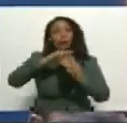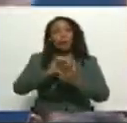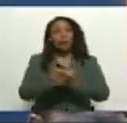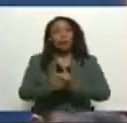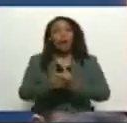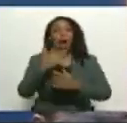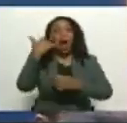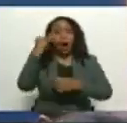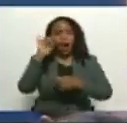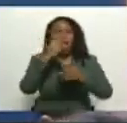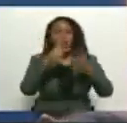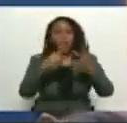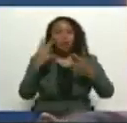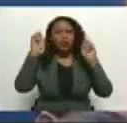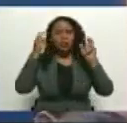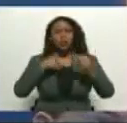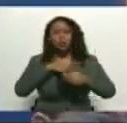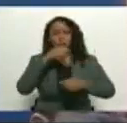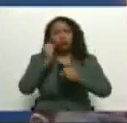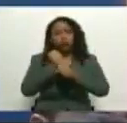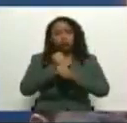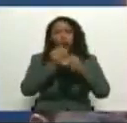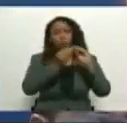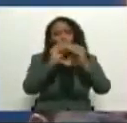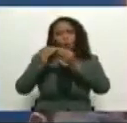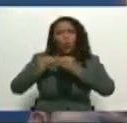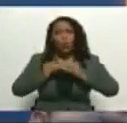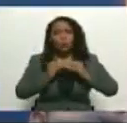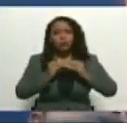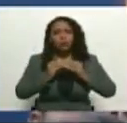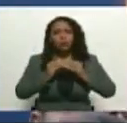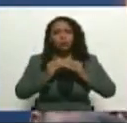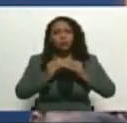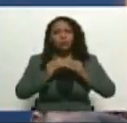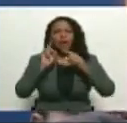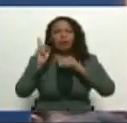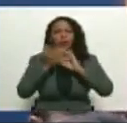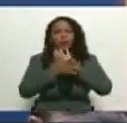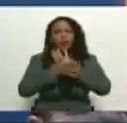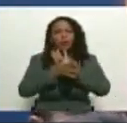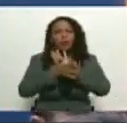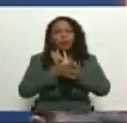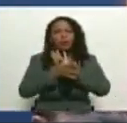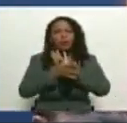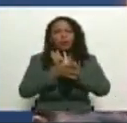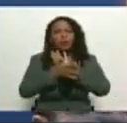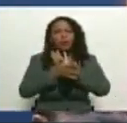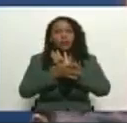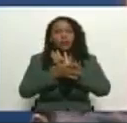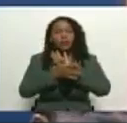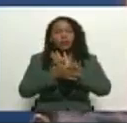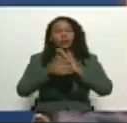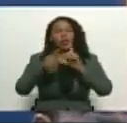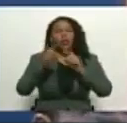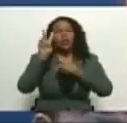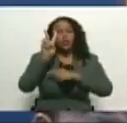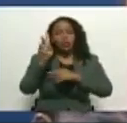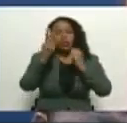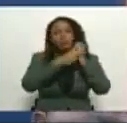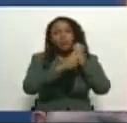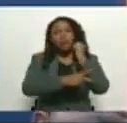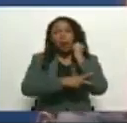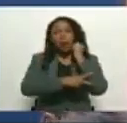que es el que mencionaba Marcos. El corredor entre Ramal de Caldera y Guaramacal y la ampliación del Parque Nacional